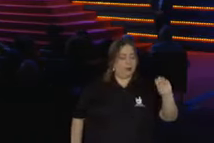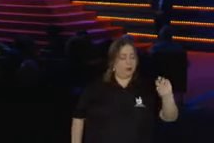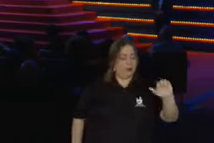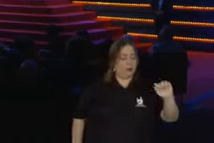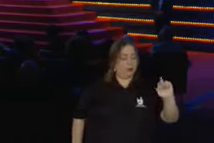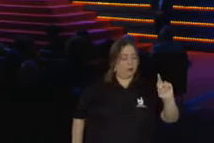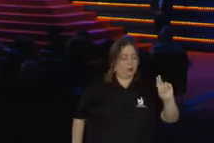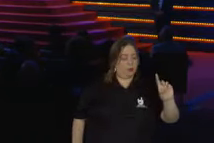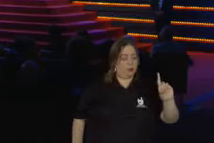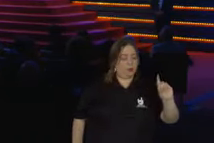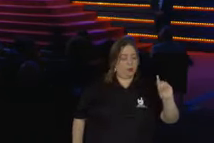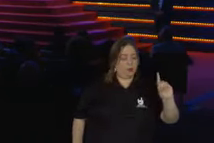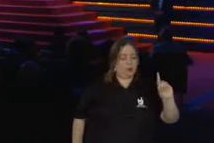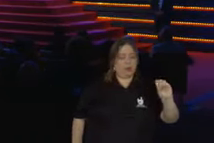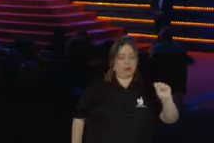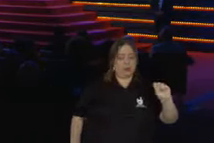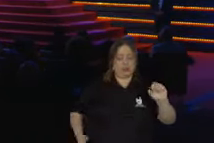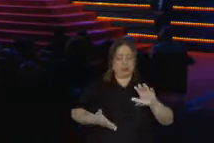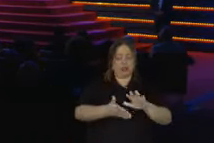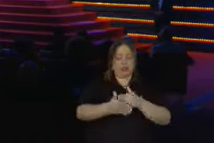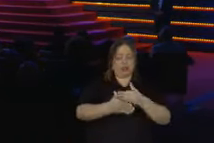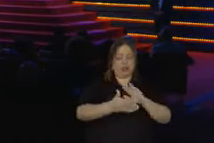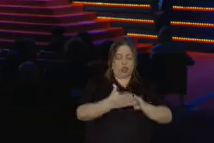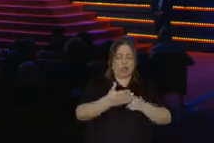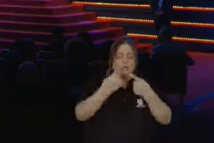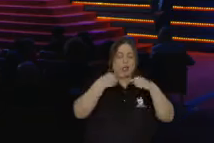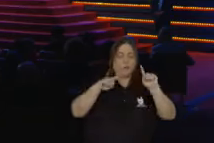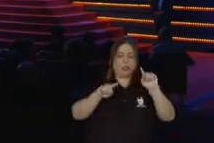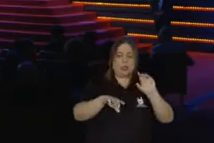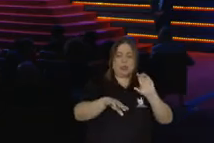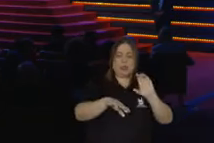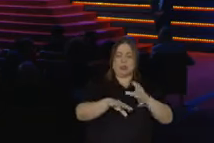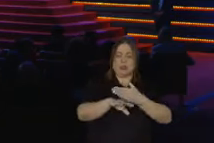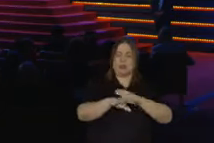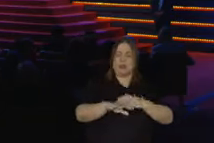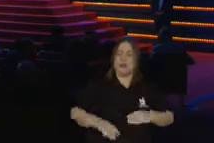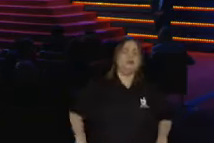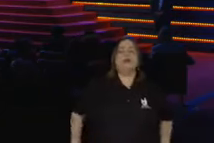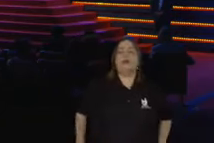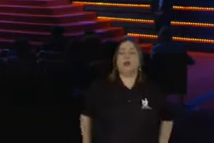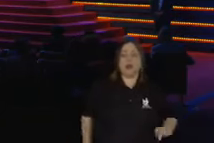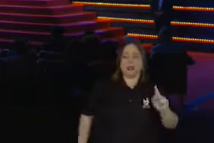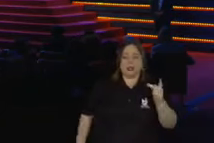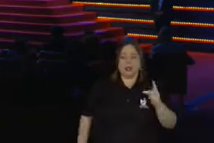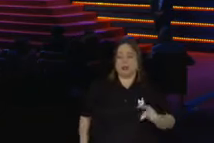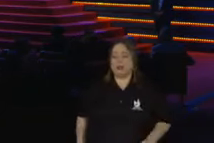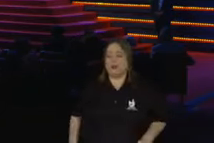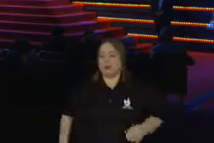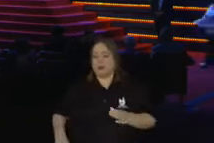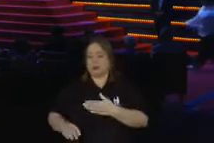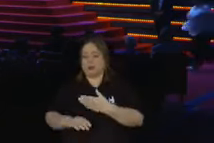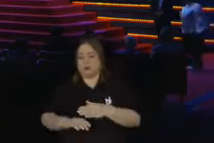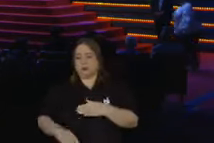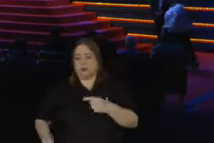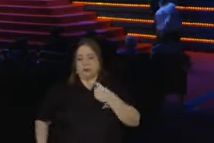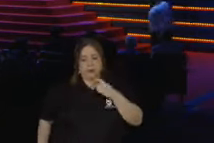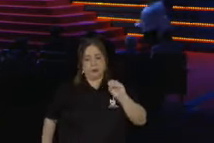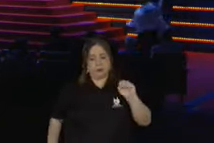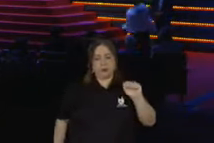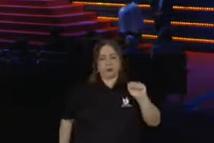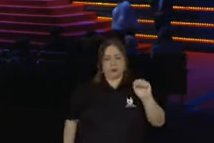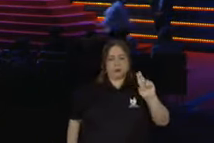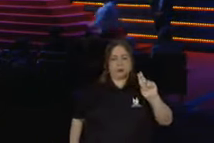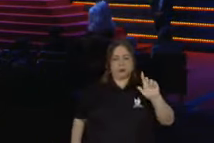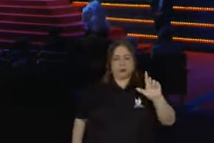Y decía la primera estrofa, Saúl mató a mil, taratán, tatán, tan, Saúl mató a mil,